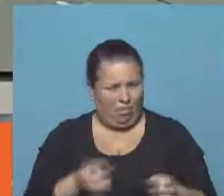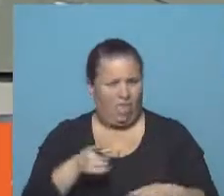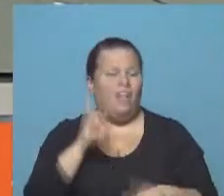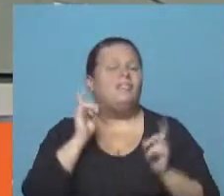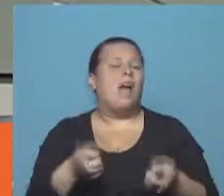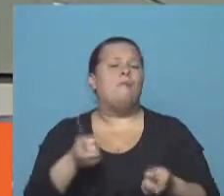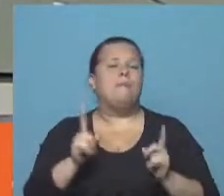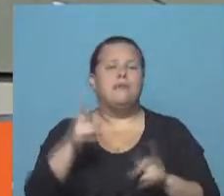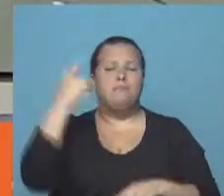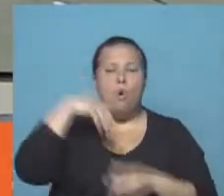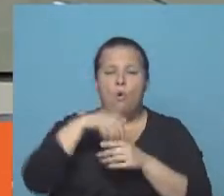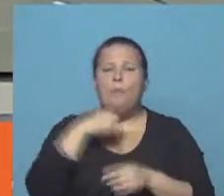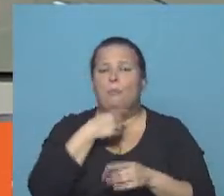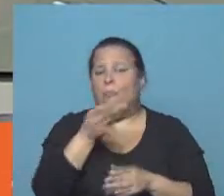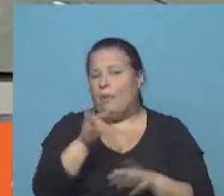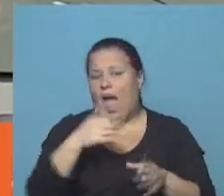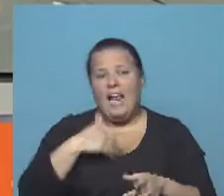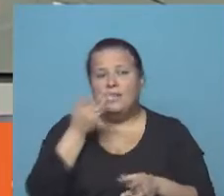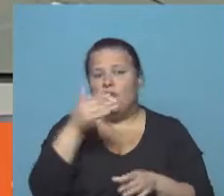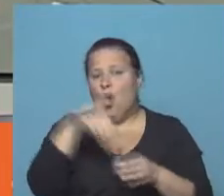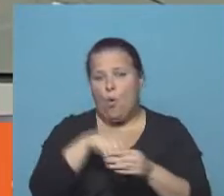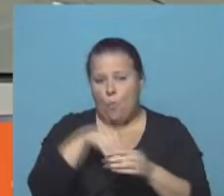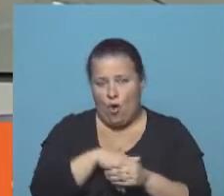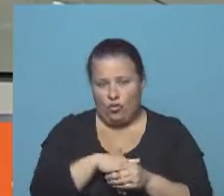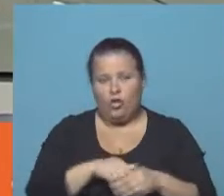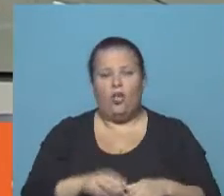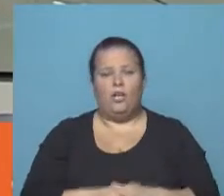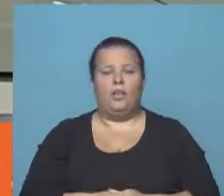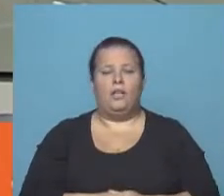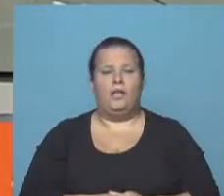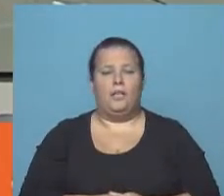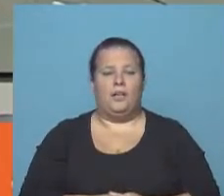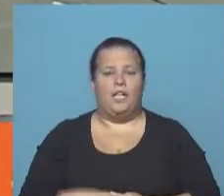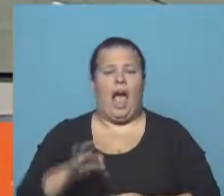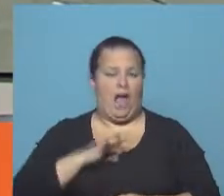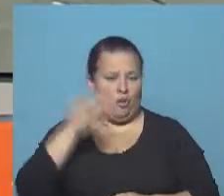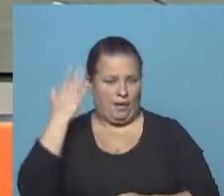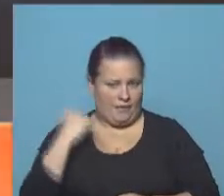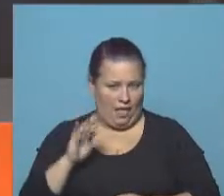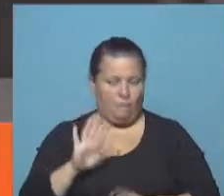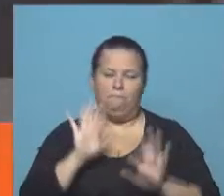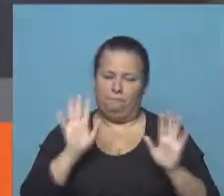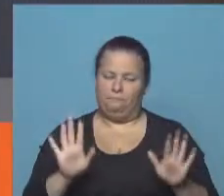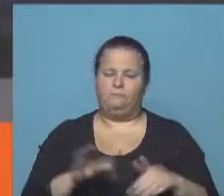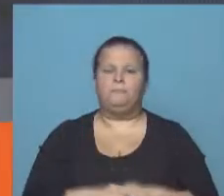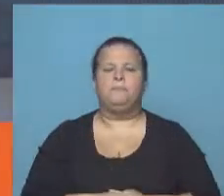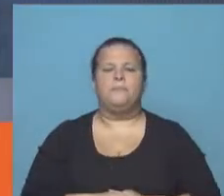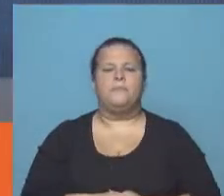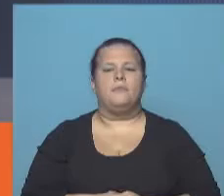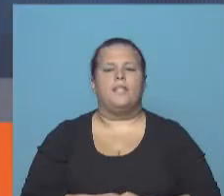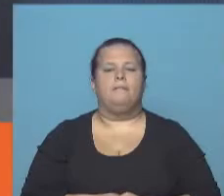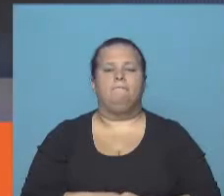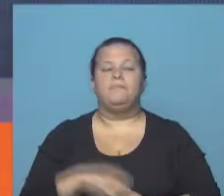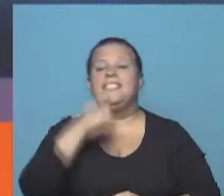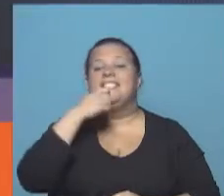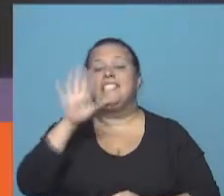que el electorado quiso, fue lo que los argentinos votamos, de hecho, el año pasado. Ahora bien, si